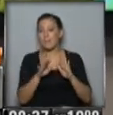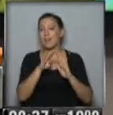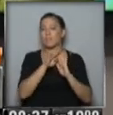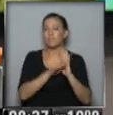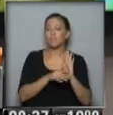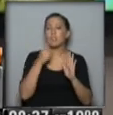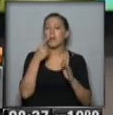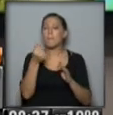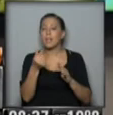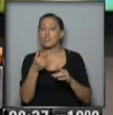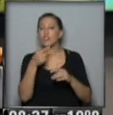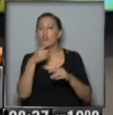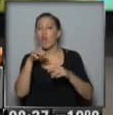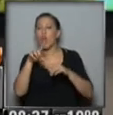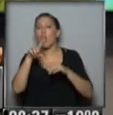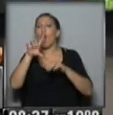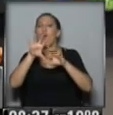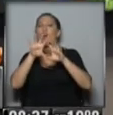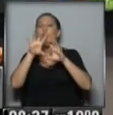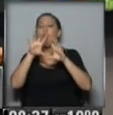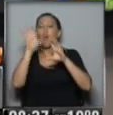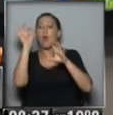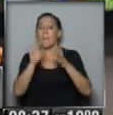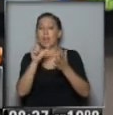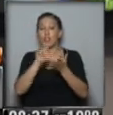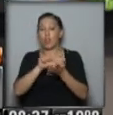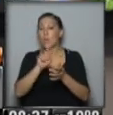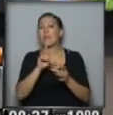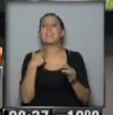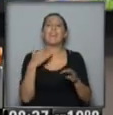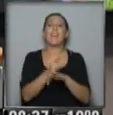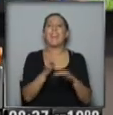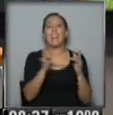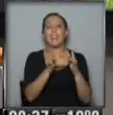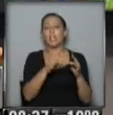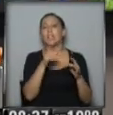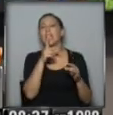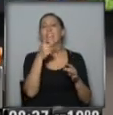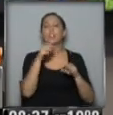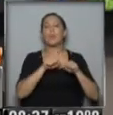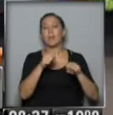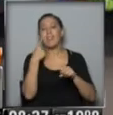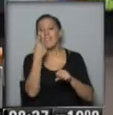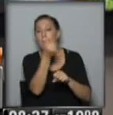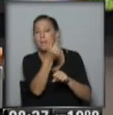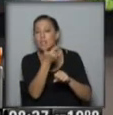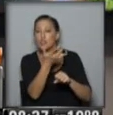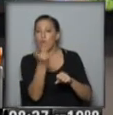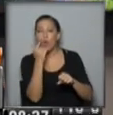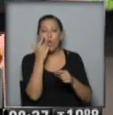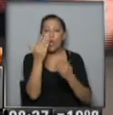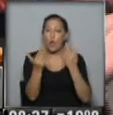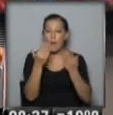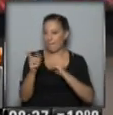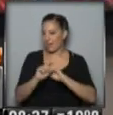consumidor nacional no es entrar por internet a tres supermercados y ver un par de precios digamos es muchísimo más